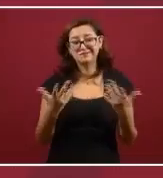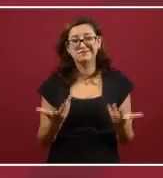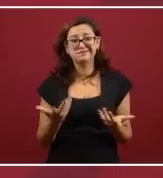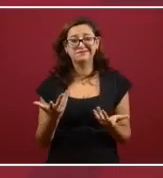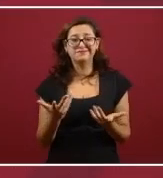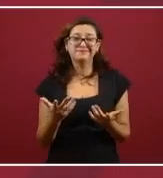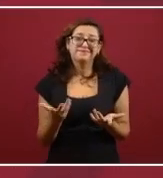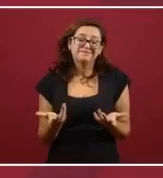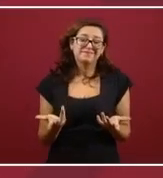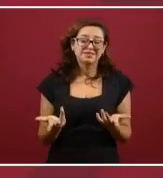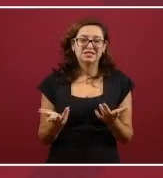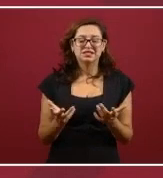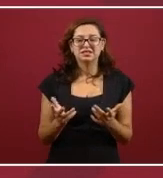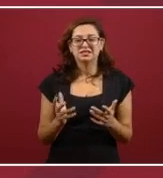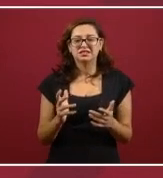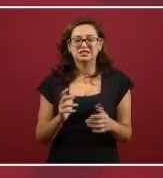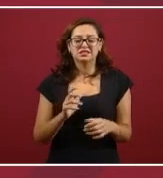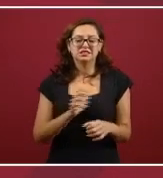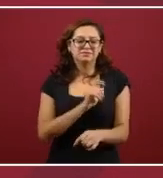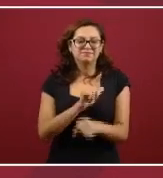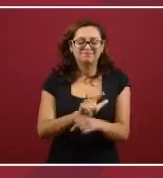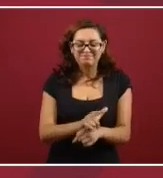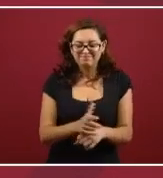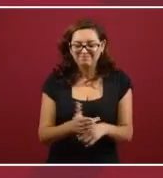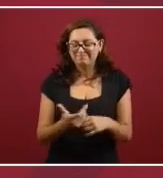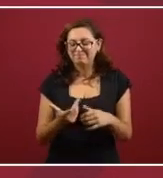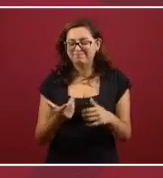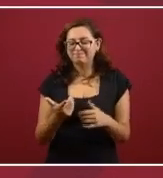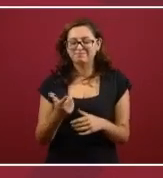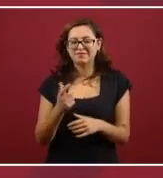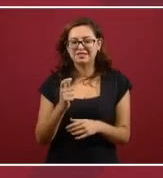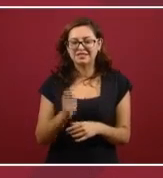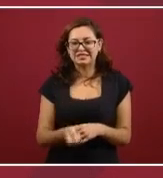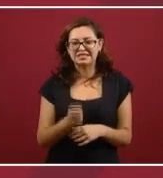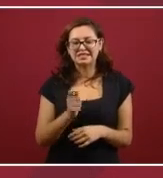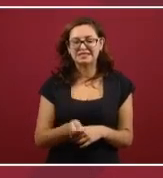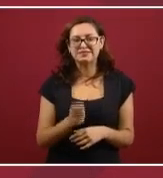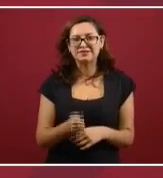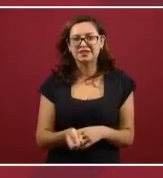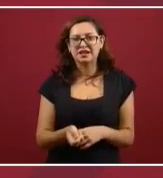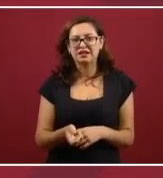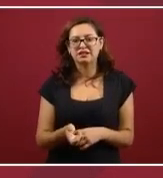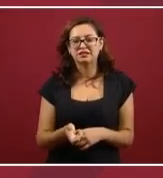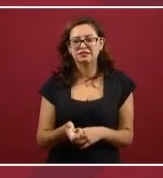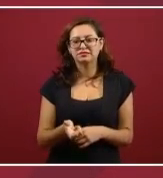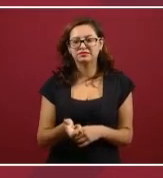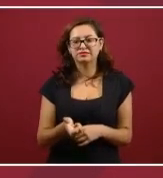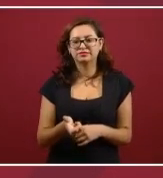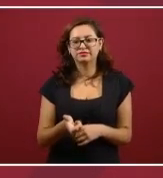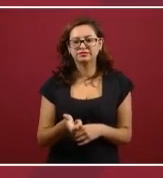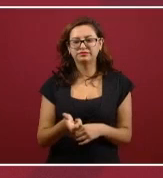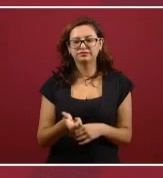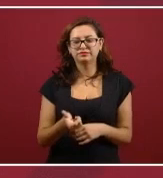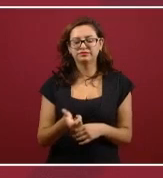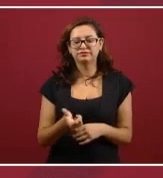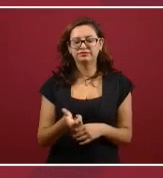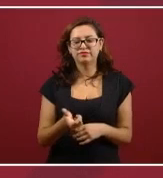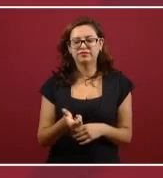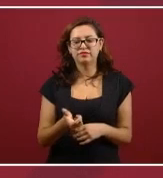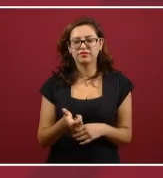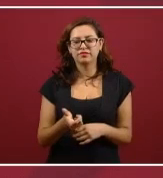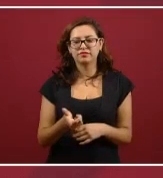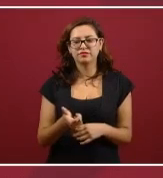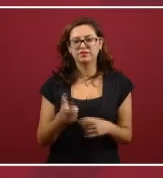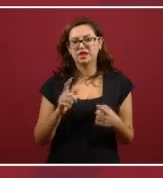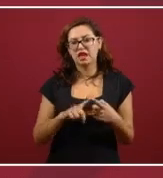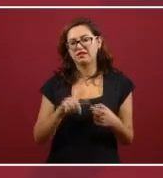no tenían una relación estrecha con el tratado